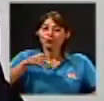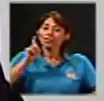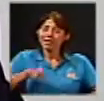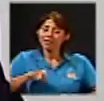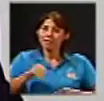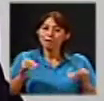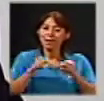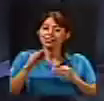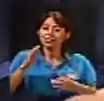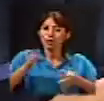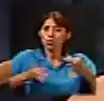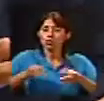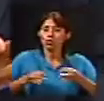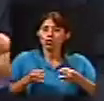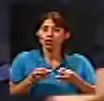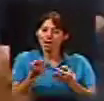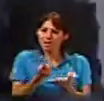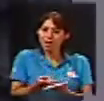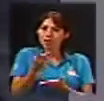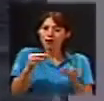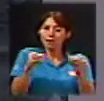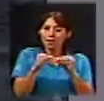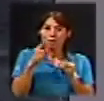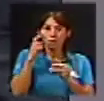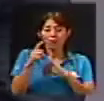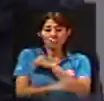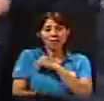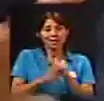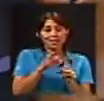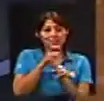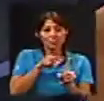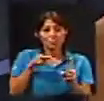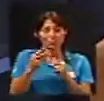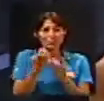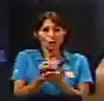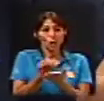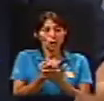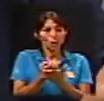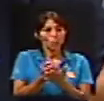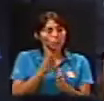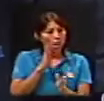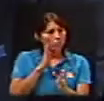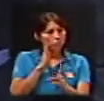realmente el país, desde el punto de vista económico, ha caminado bien, ¿cierto?